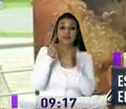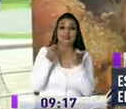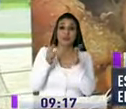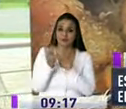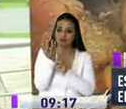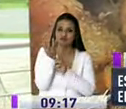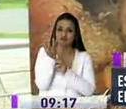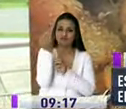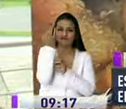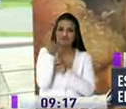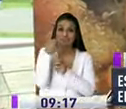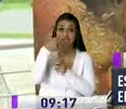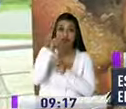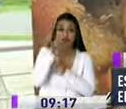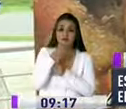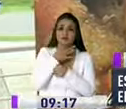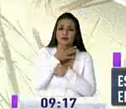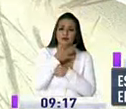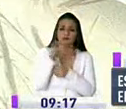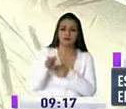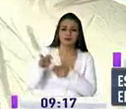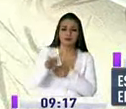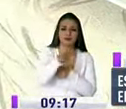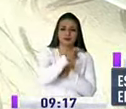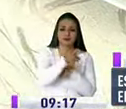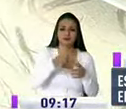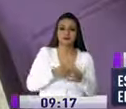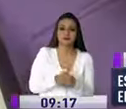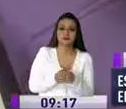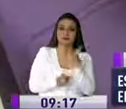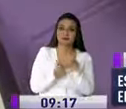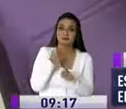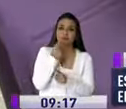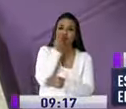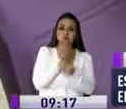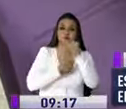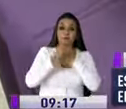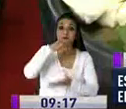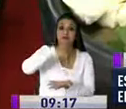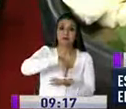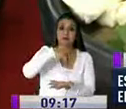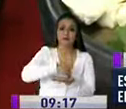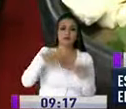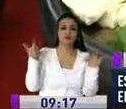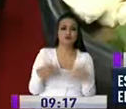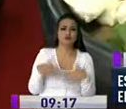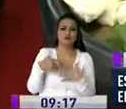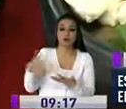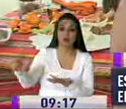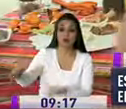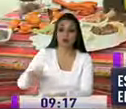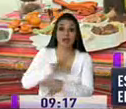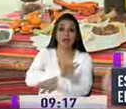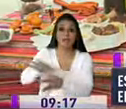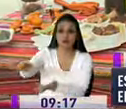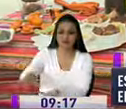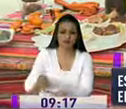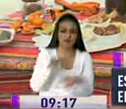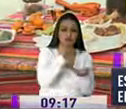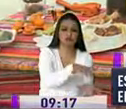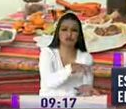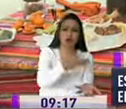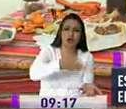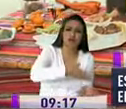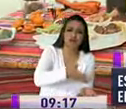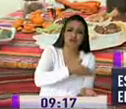también, que son muy atractivos para el turista. Sus habitantes dicen que la comida en Machachi es de la mata a la olla. Papas, choclos, eso